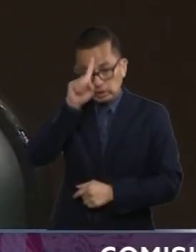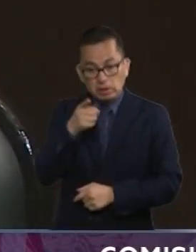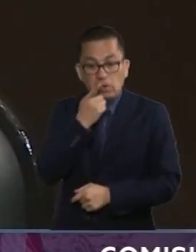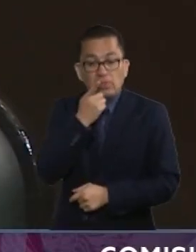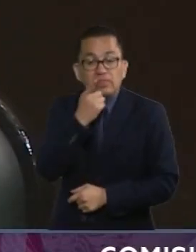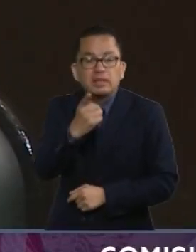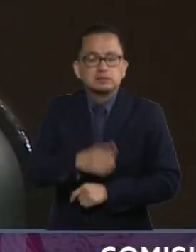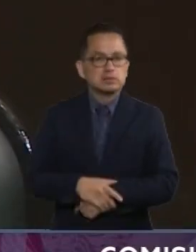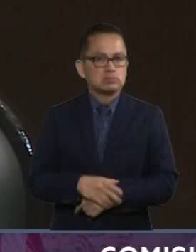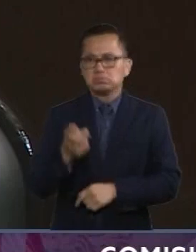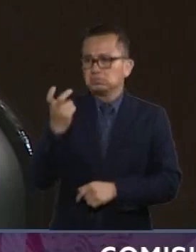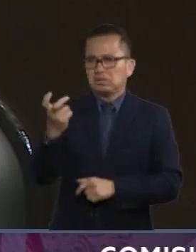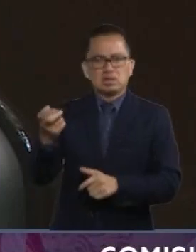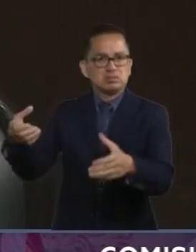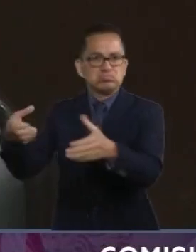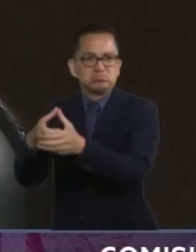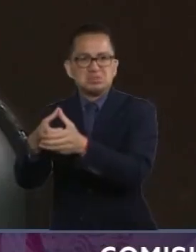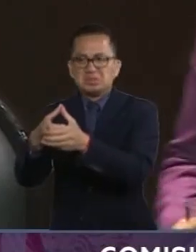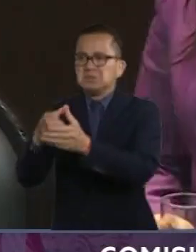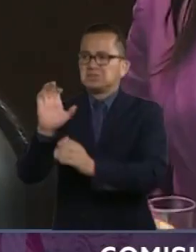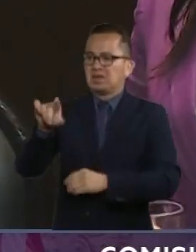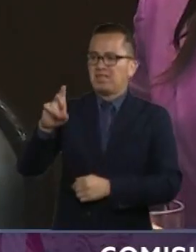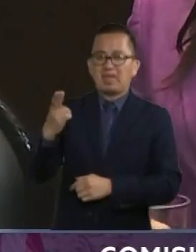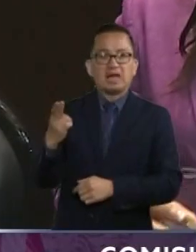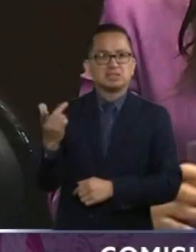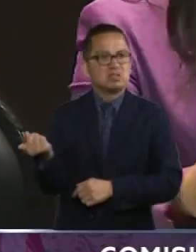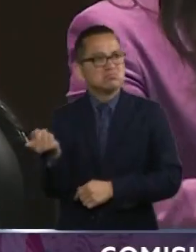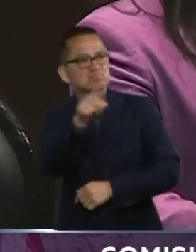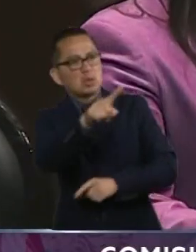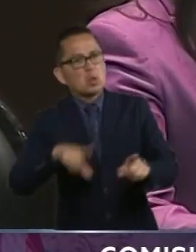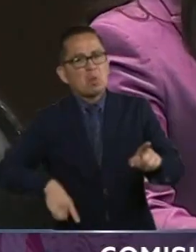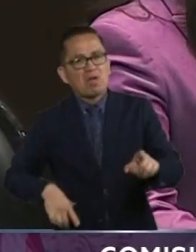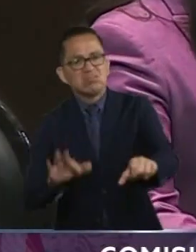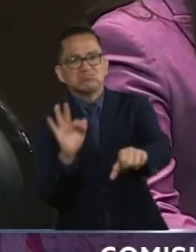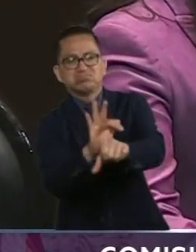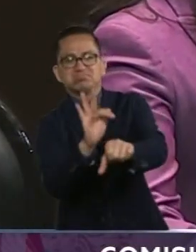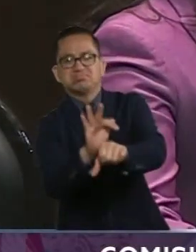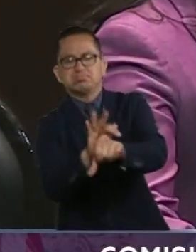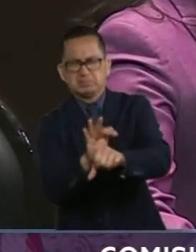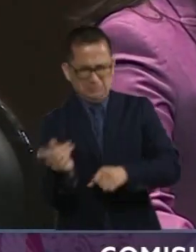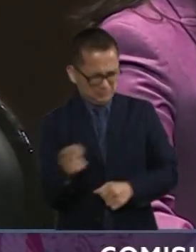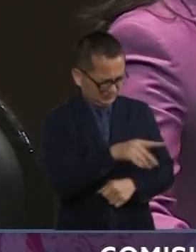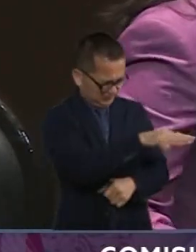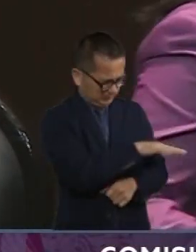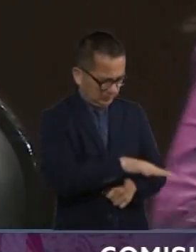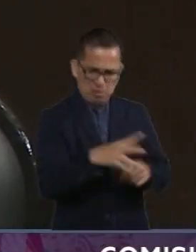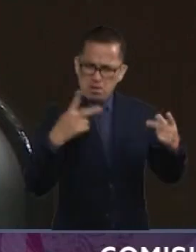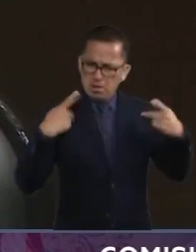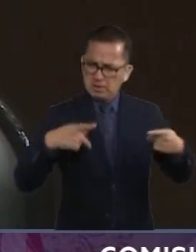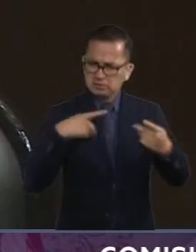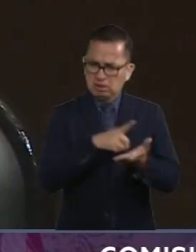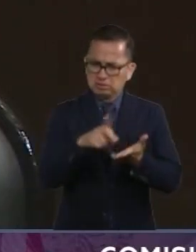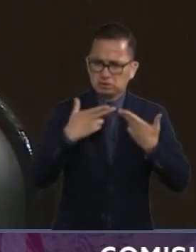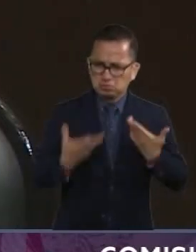estar atendiendo a intereses del poder y no a la defensa y la protección de los derechos